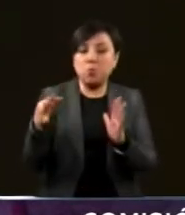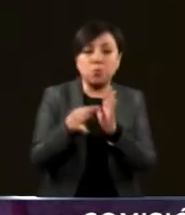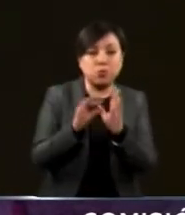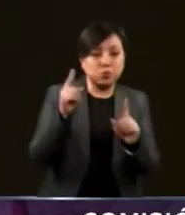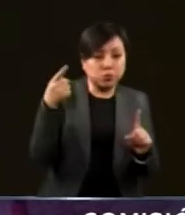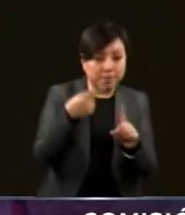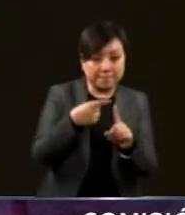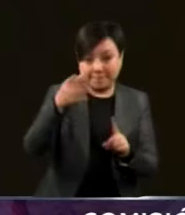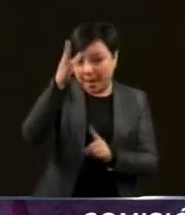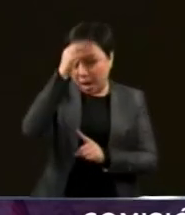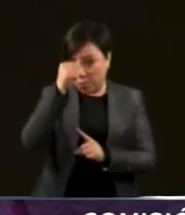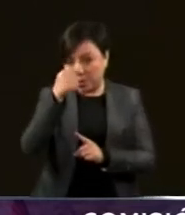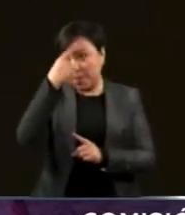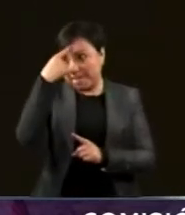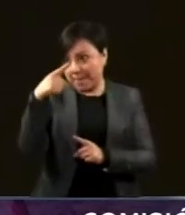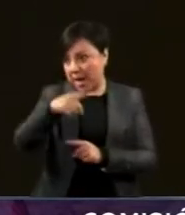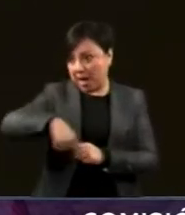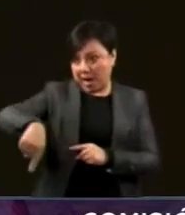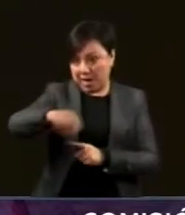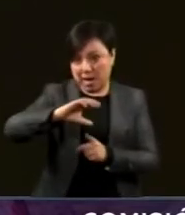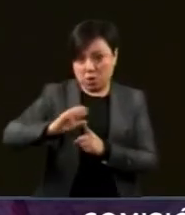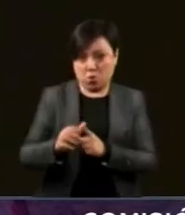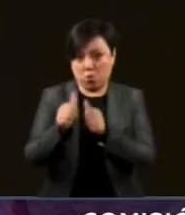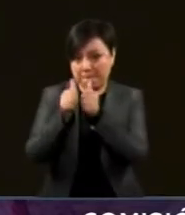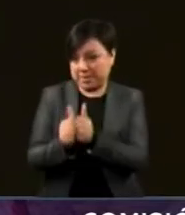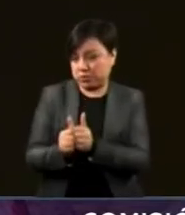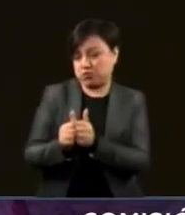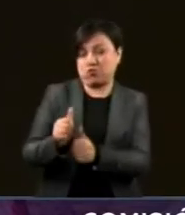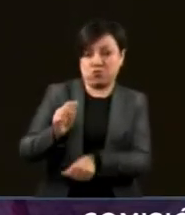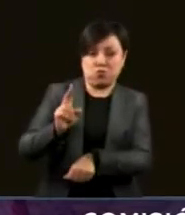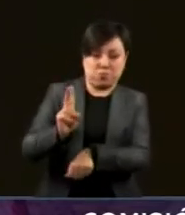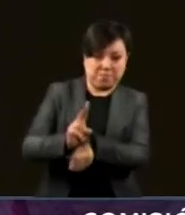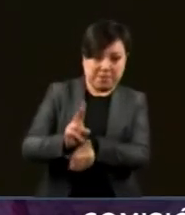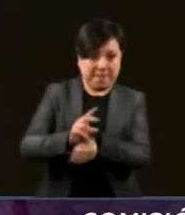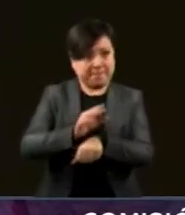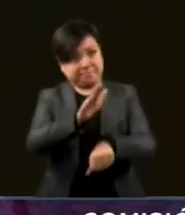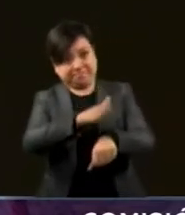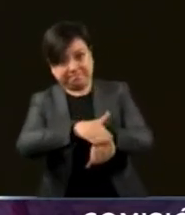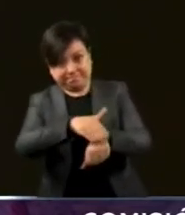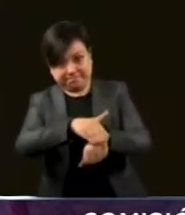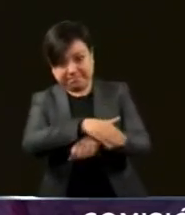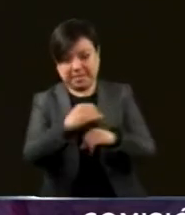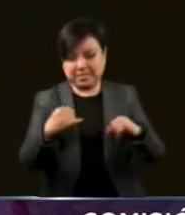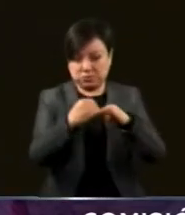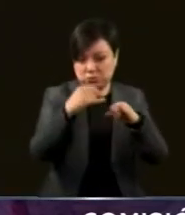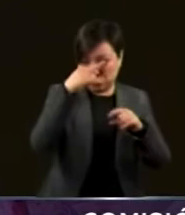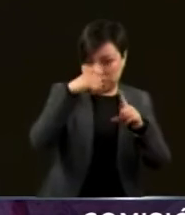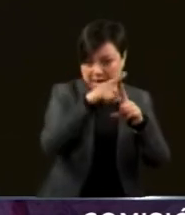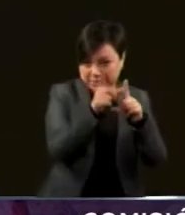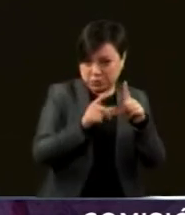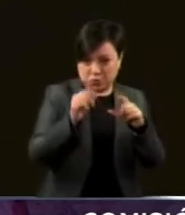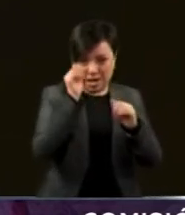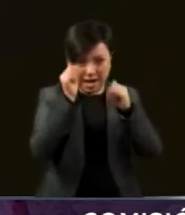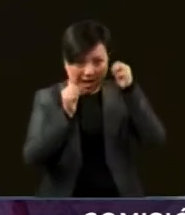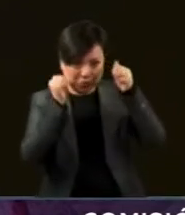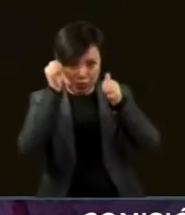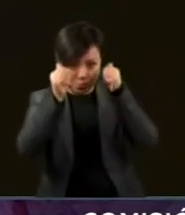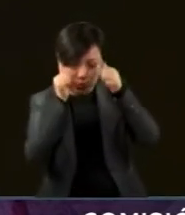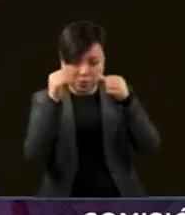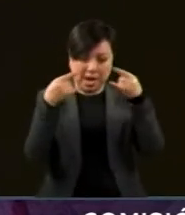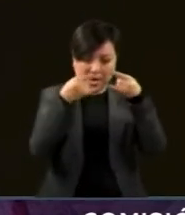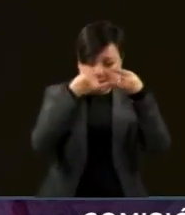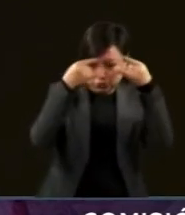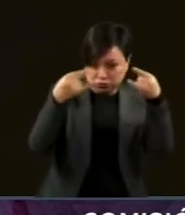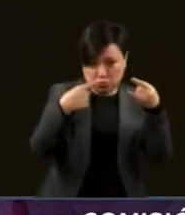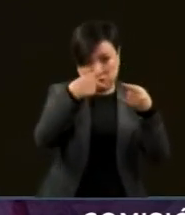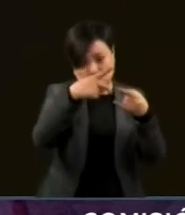que esta comisión permanente exhorte respetuosamente al Instituto Nacional de Antropología e Historia a tomar las